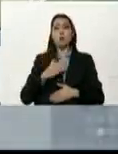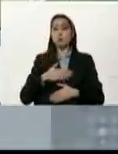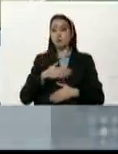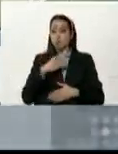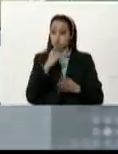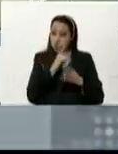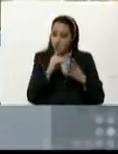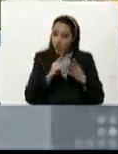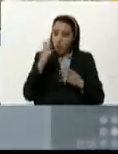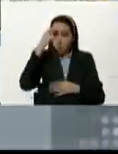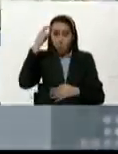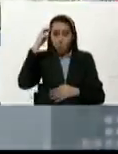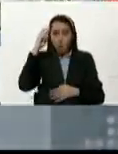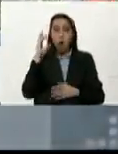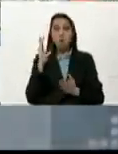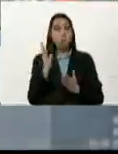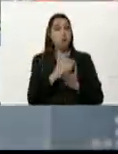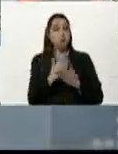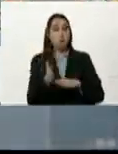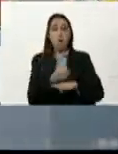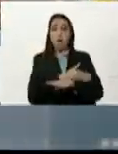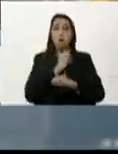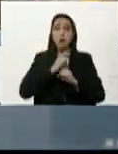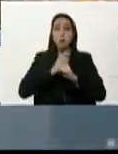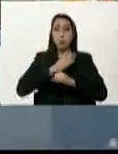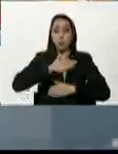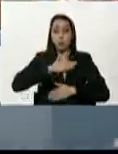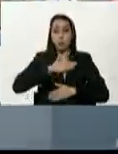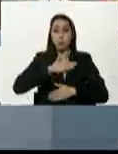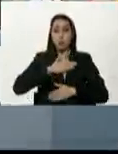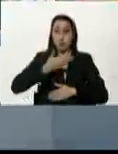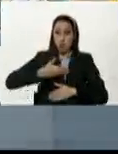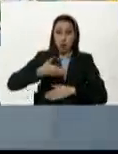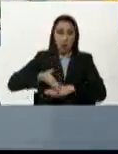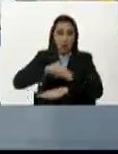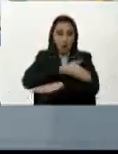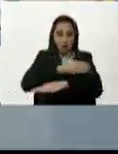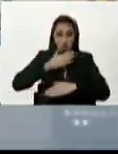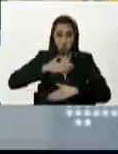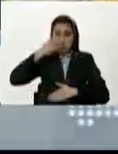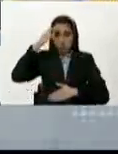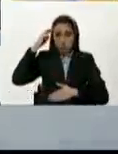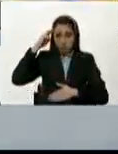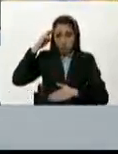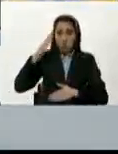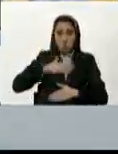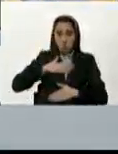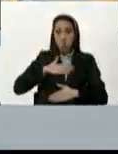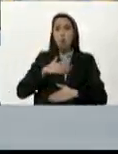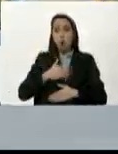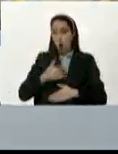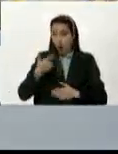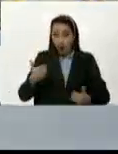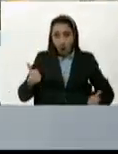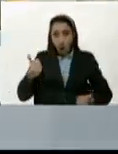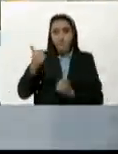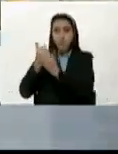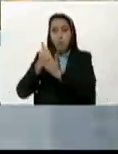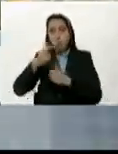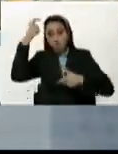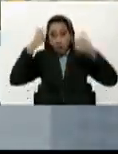datos de canciller yo tengo mis libros cuando yo era canciller del comandante hugo chávez y